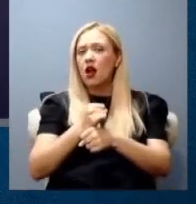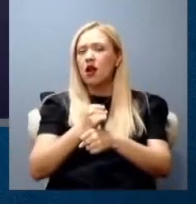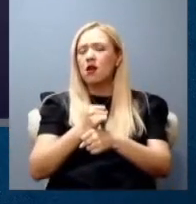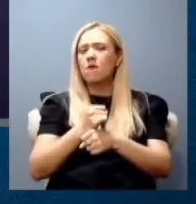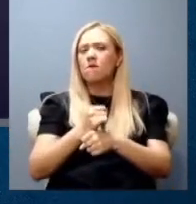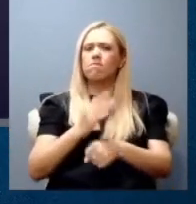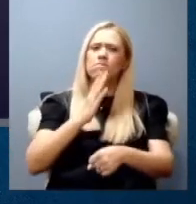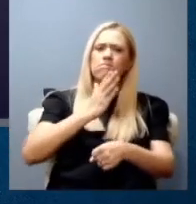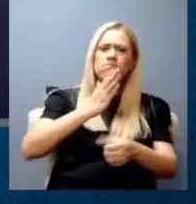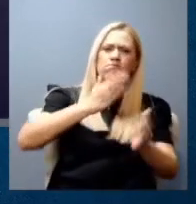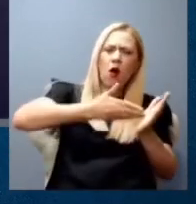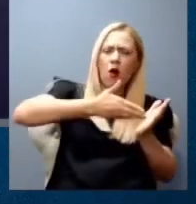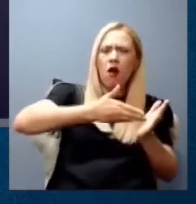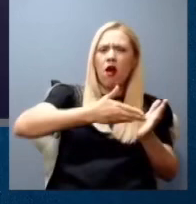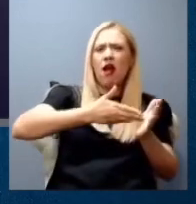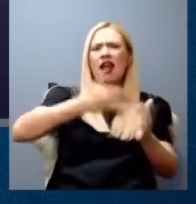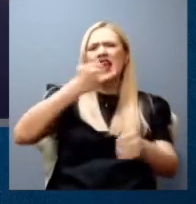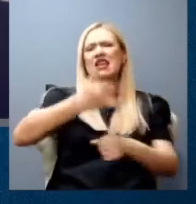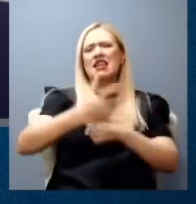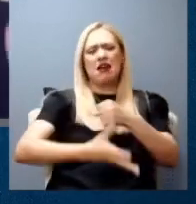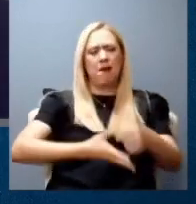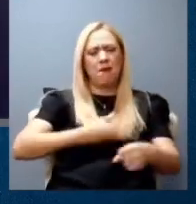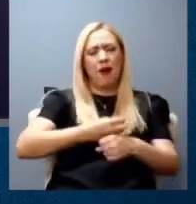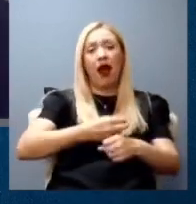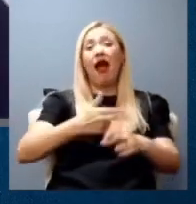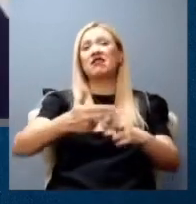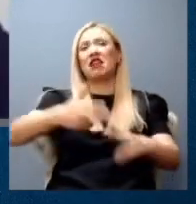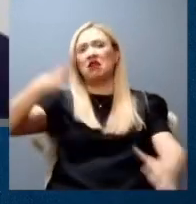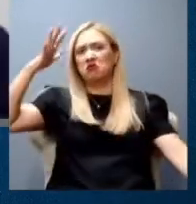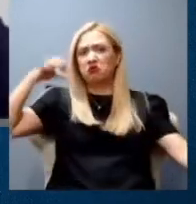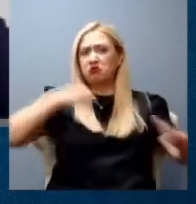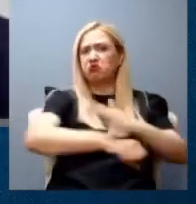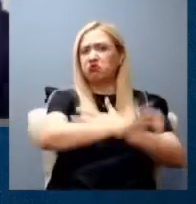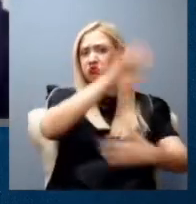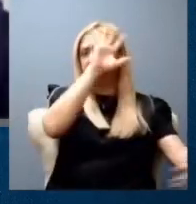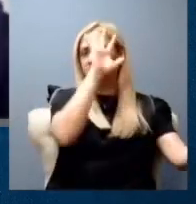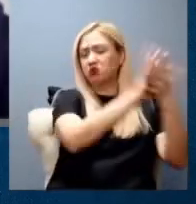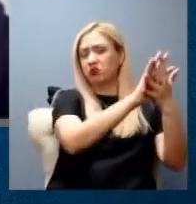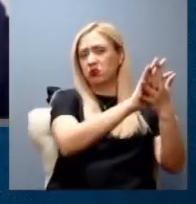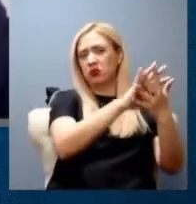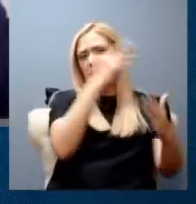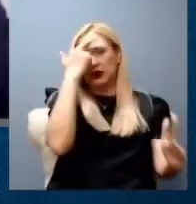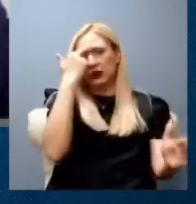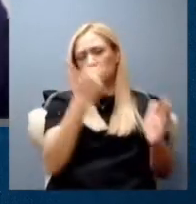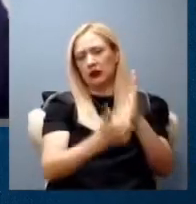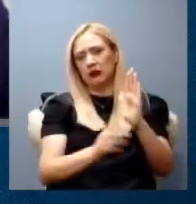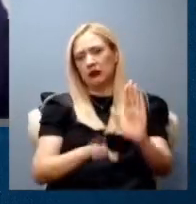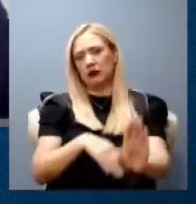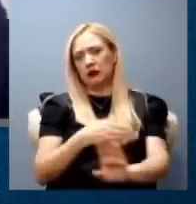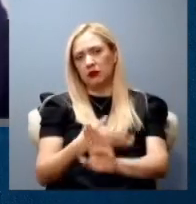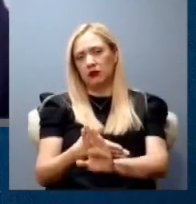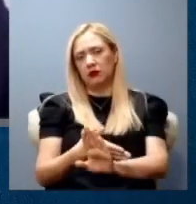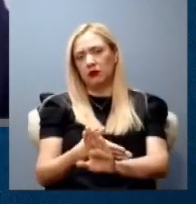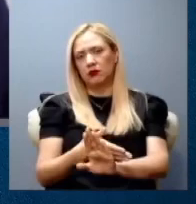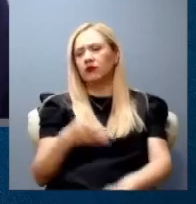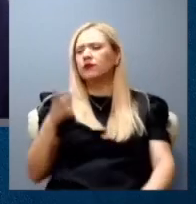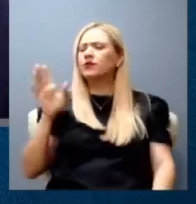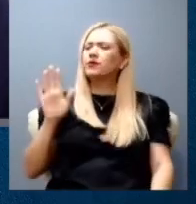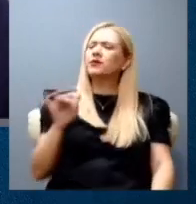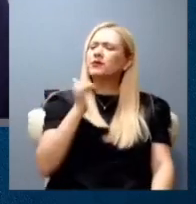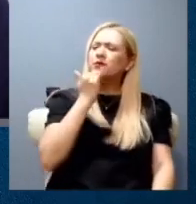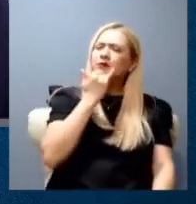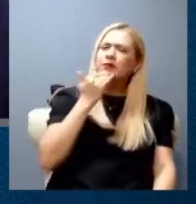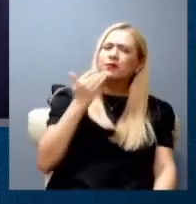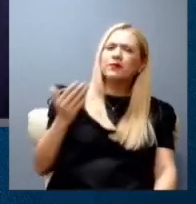a derechos humanos. Andrés, ya te había anunciado la pregunta, pero me gustaría que nos digas cuál es el papel que